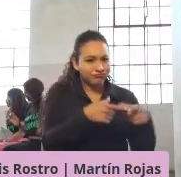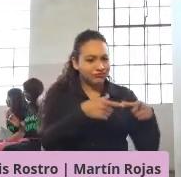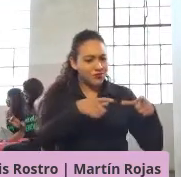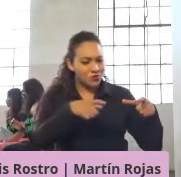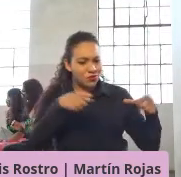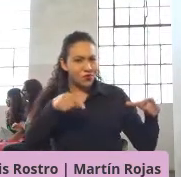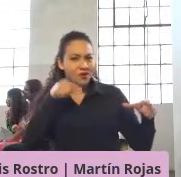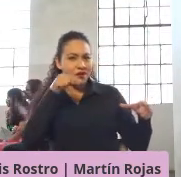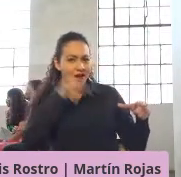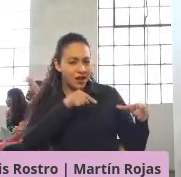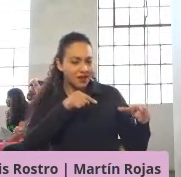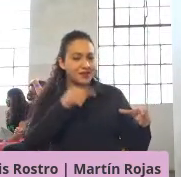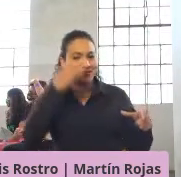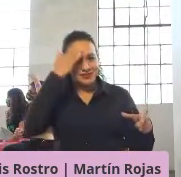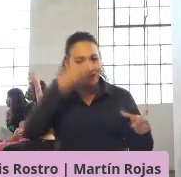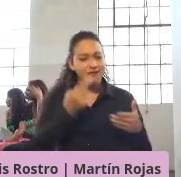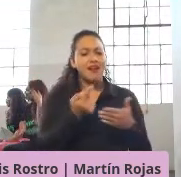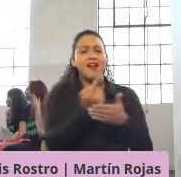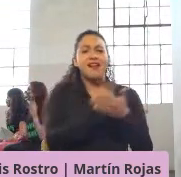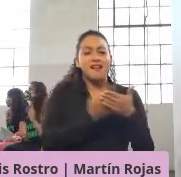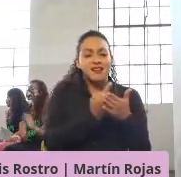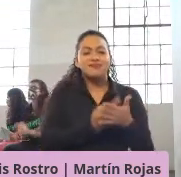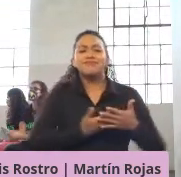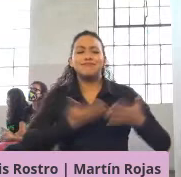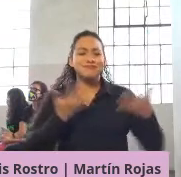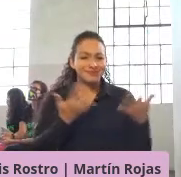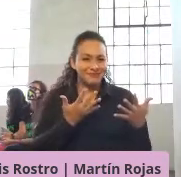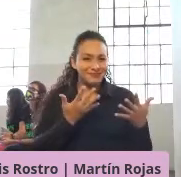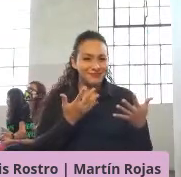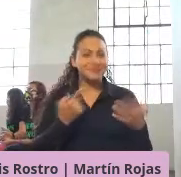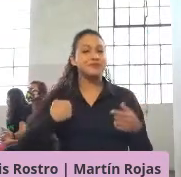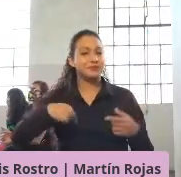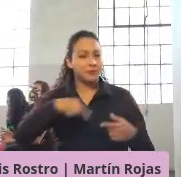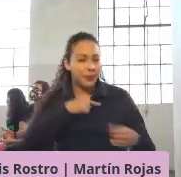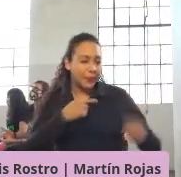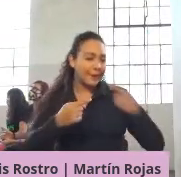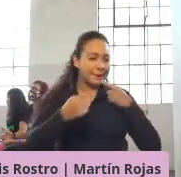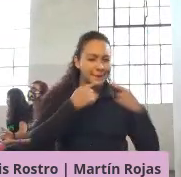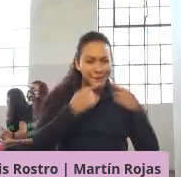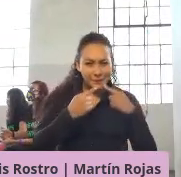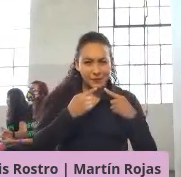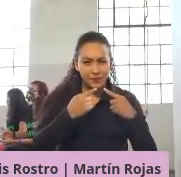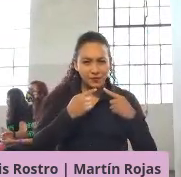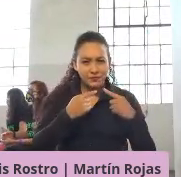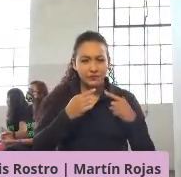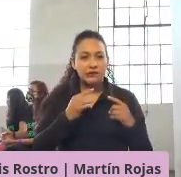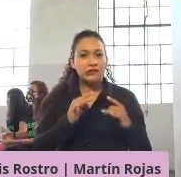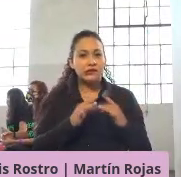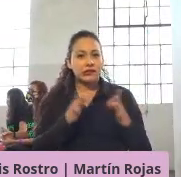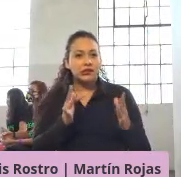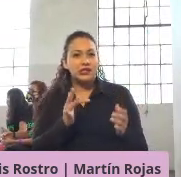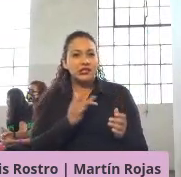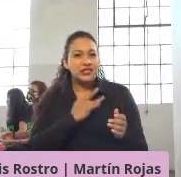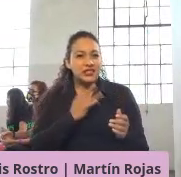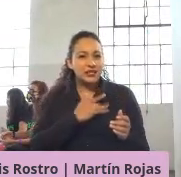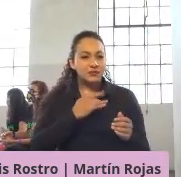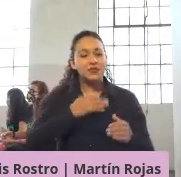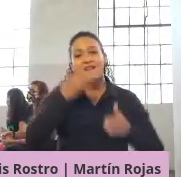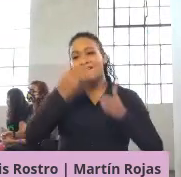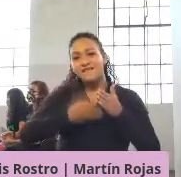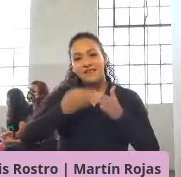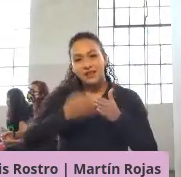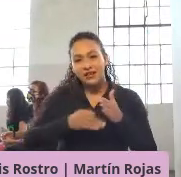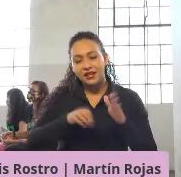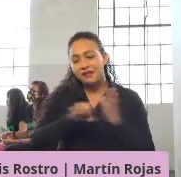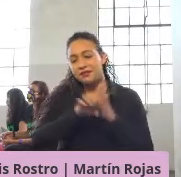es lo que puede hacer el diseño. Y todas partimos a partir de una sensación de insatisfacción